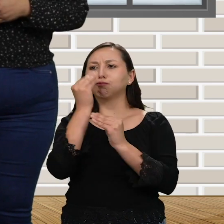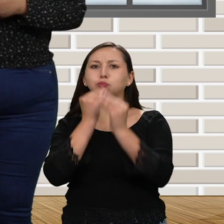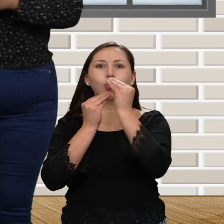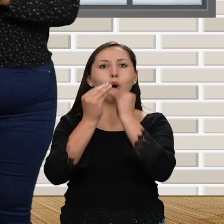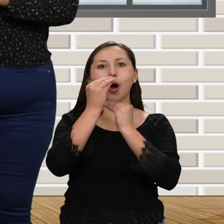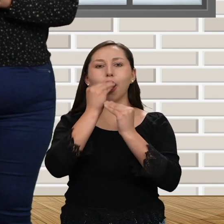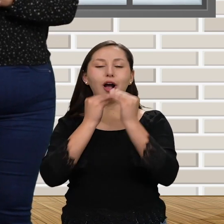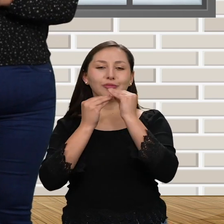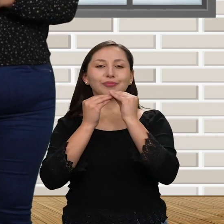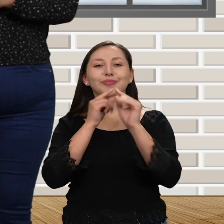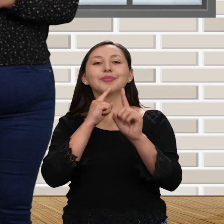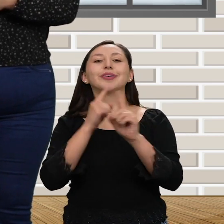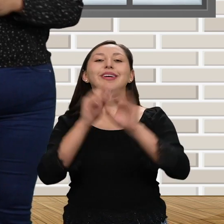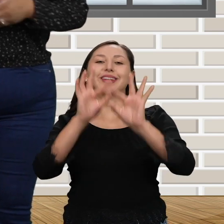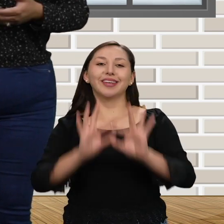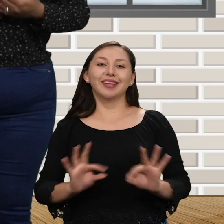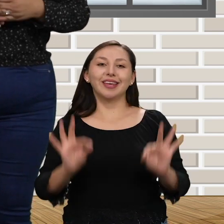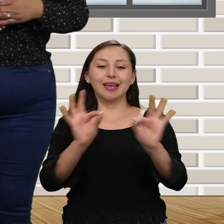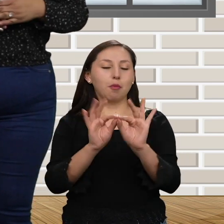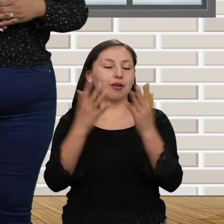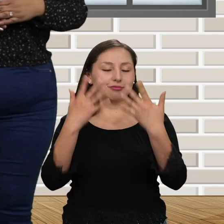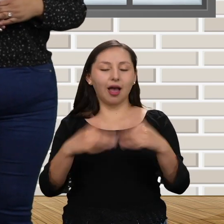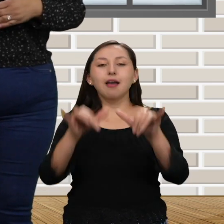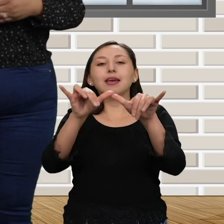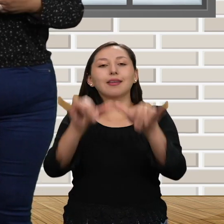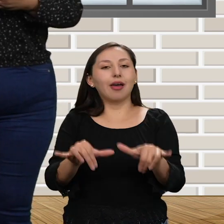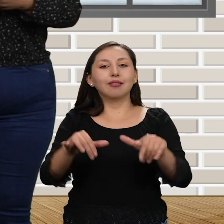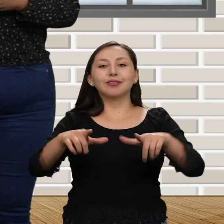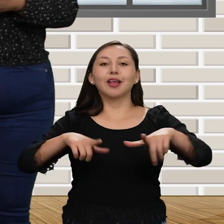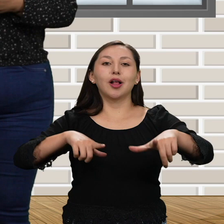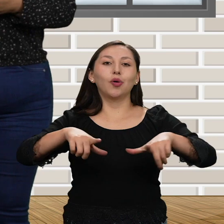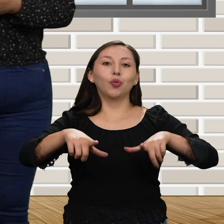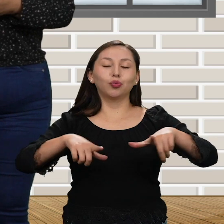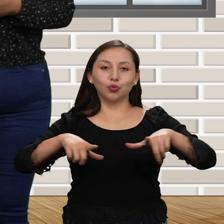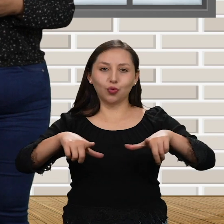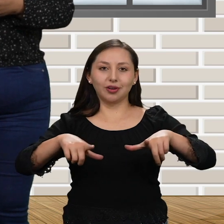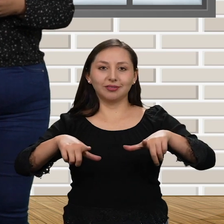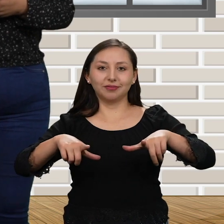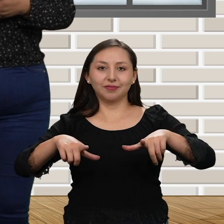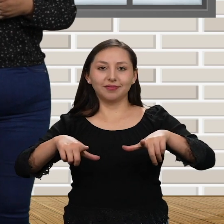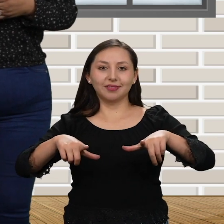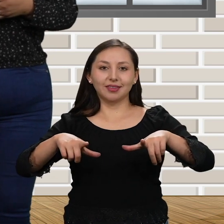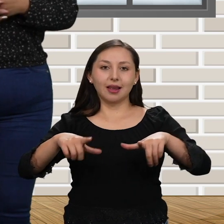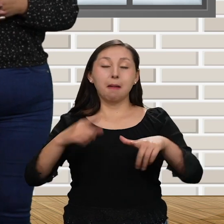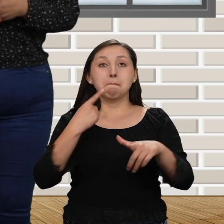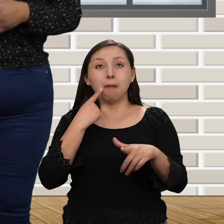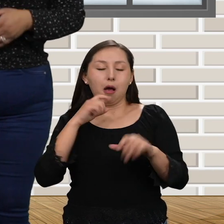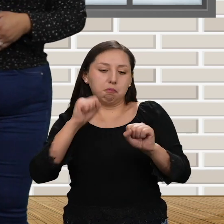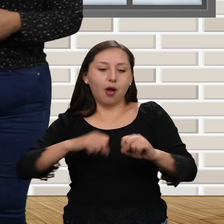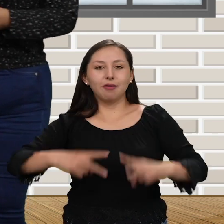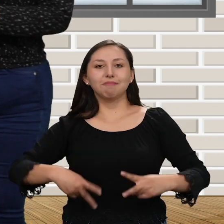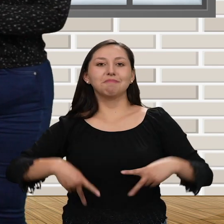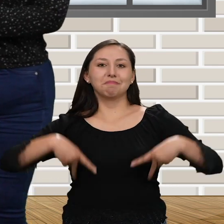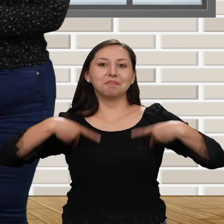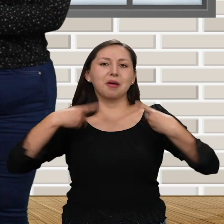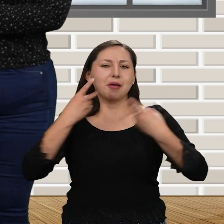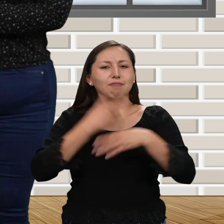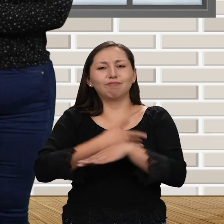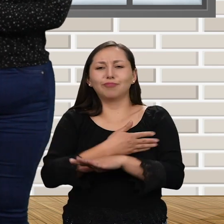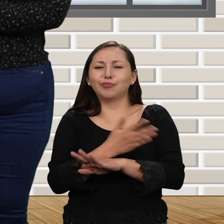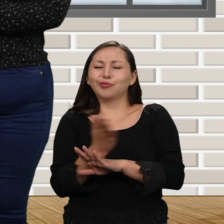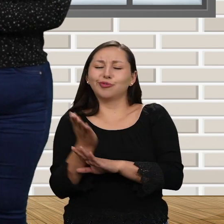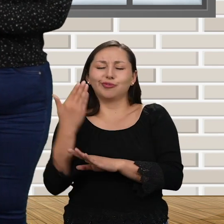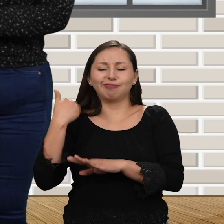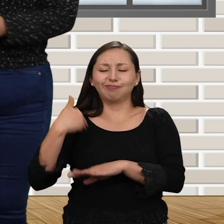Con ello, lograron asentarse definitivamente en aquellos territorios que garantizaban su supervivencia por mucho tiempo. ¡Qué